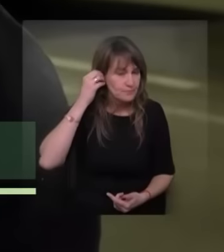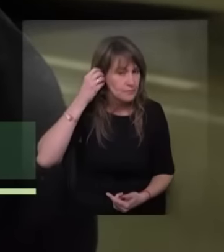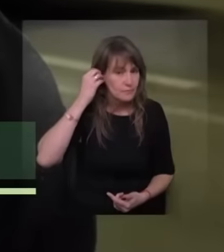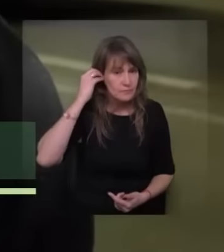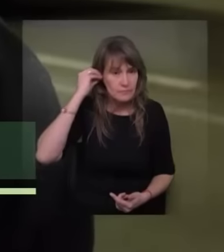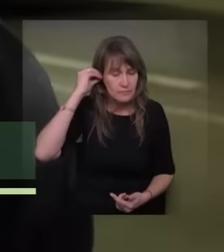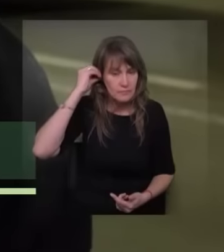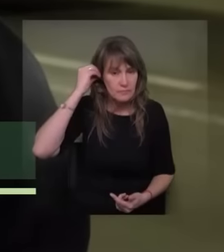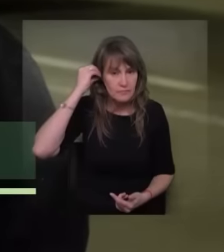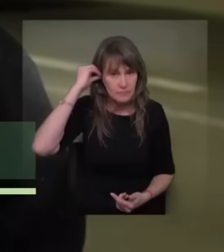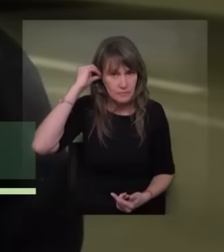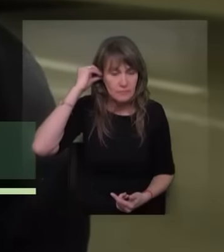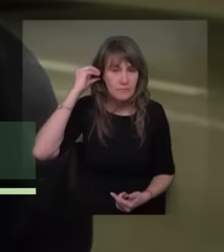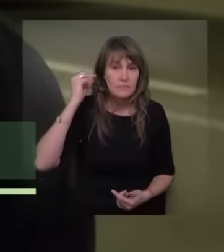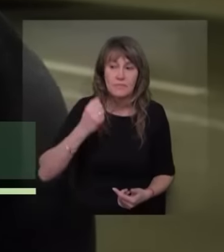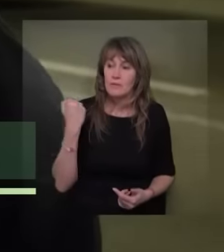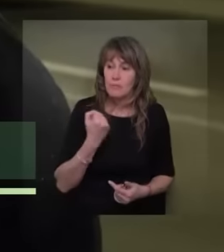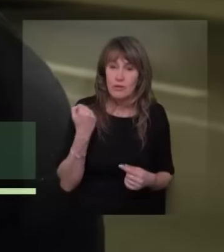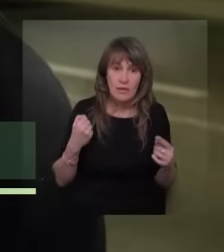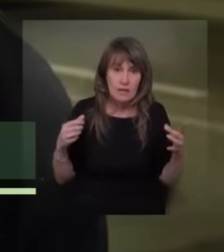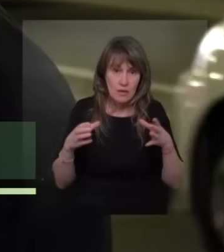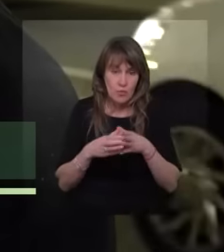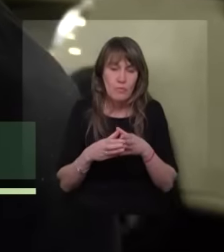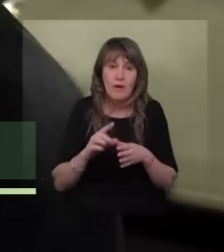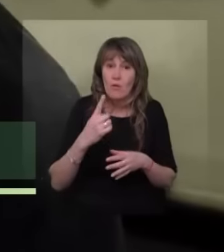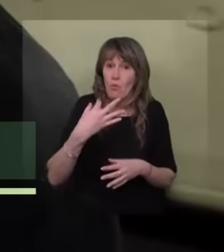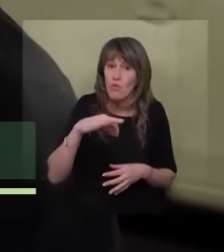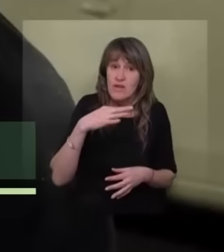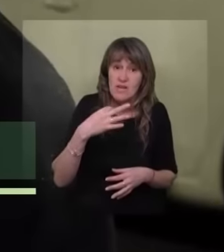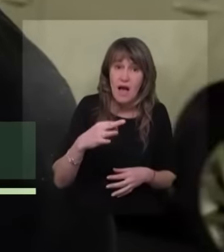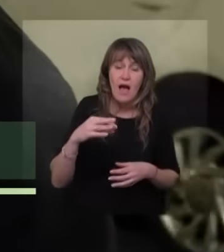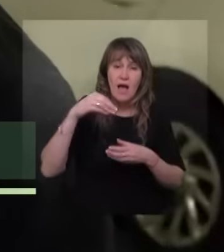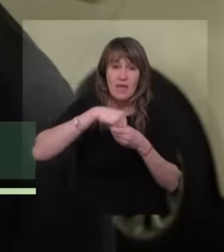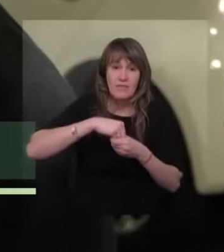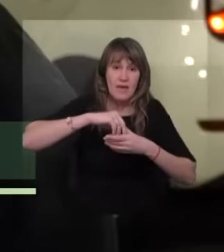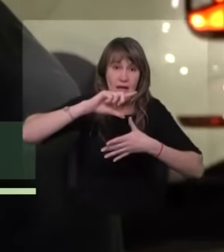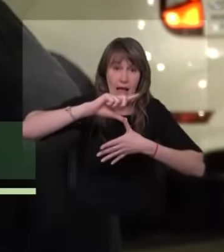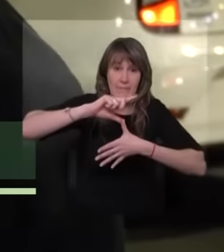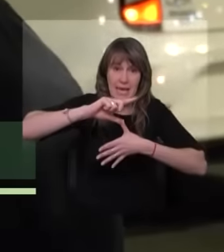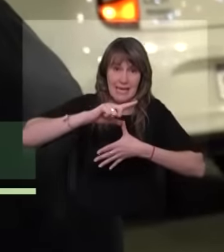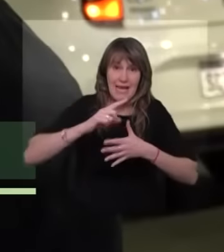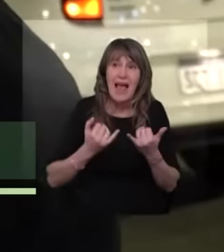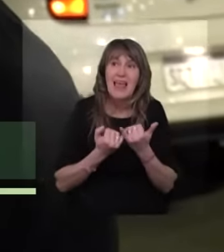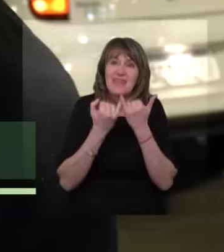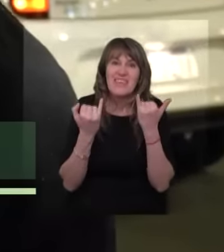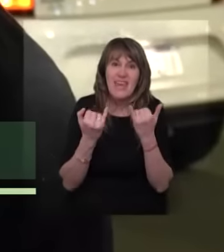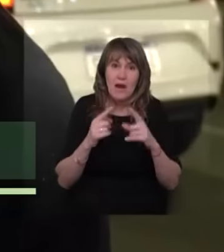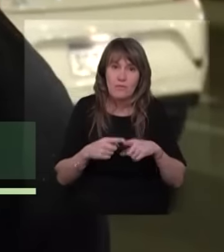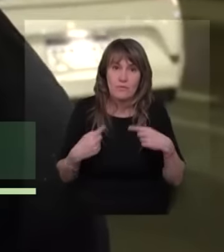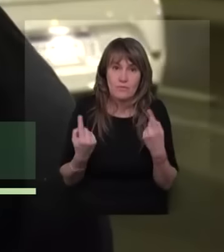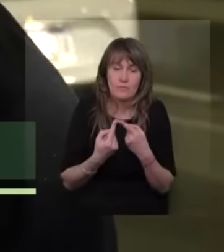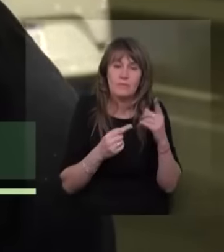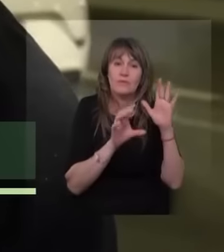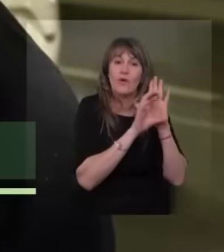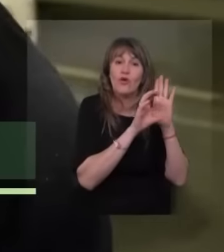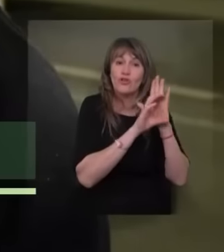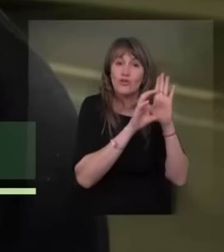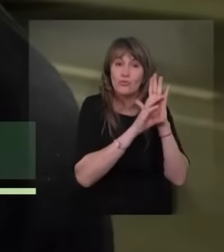nosotros es mu tivo porque somos las únicas en América Latina eh que tenemos un día y que la Constitución nos